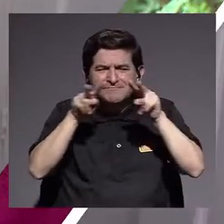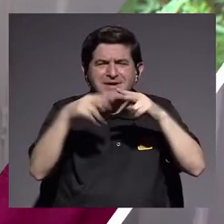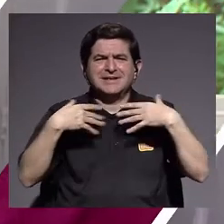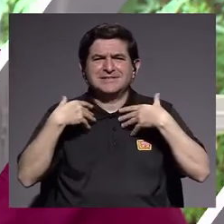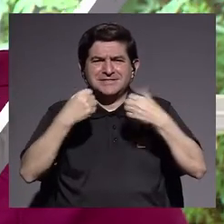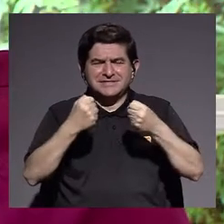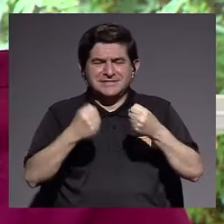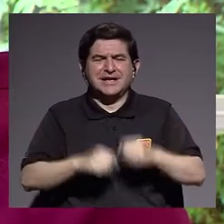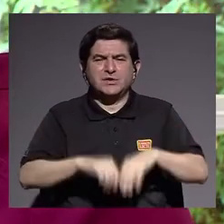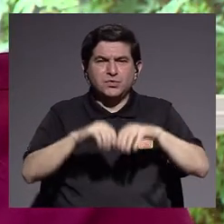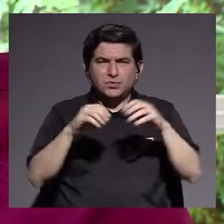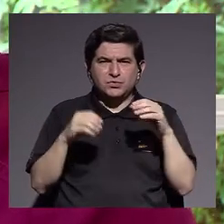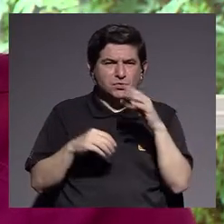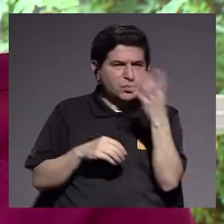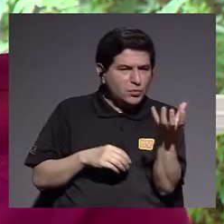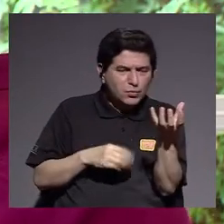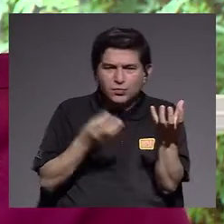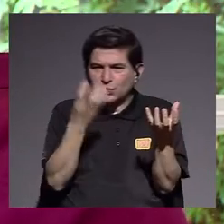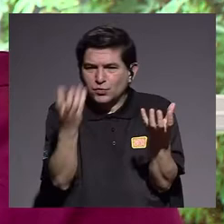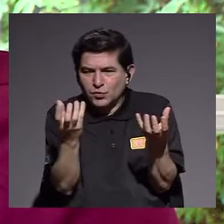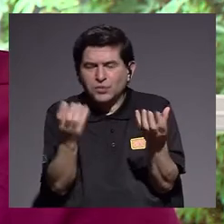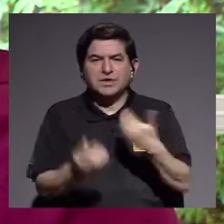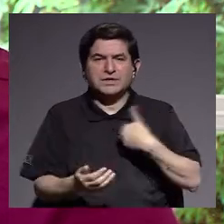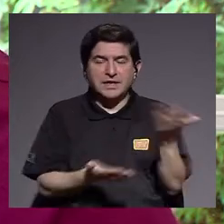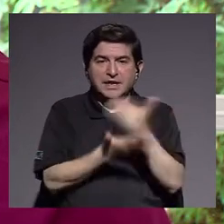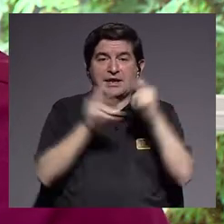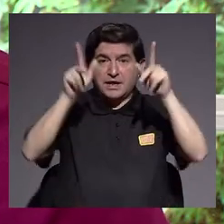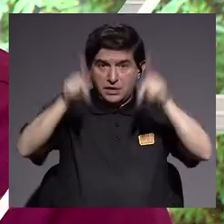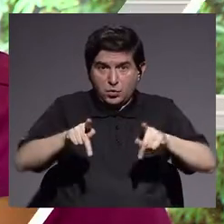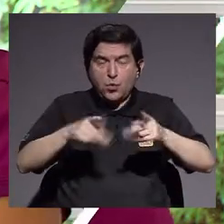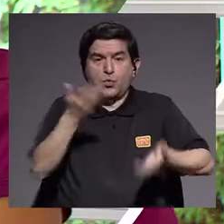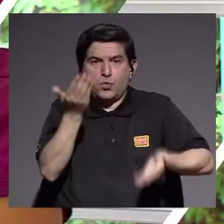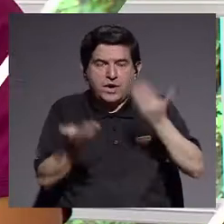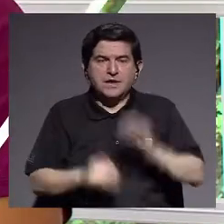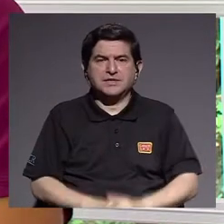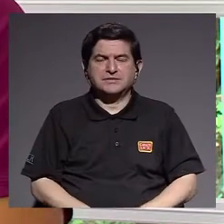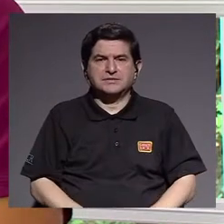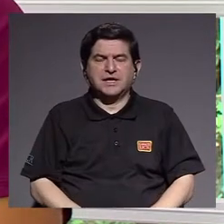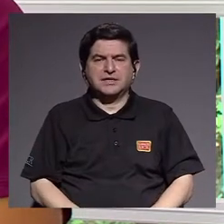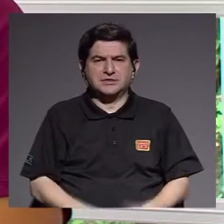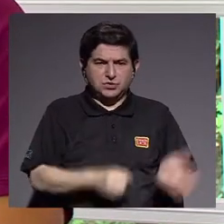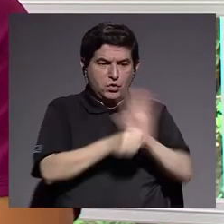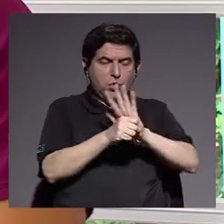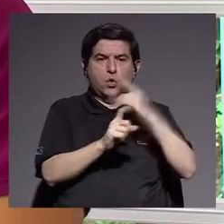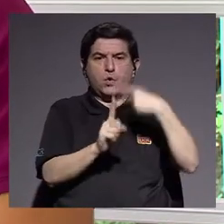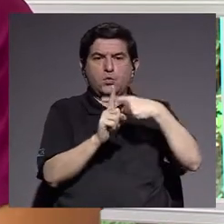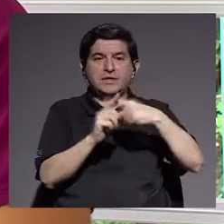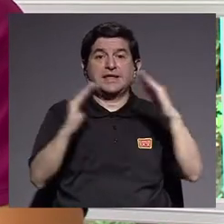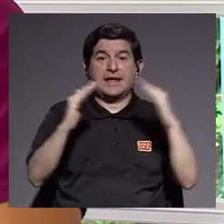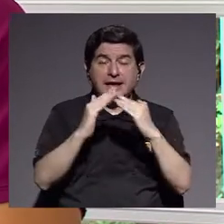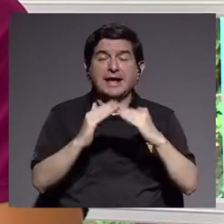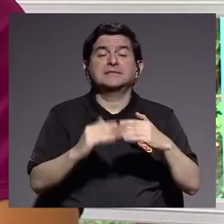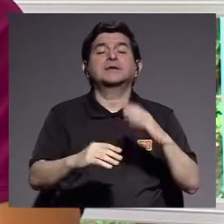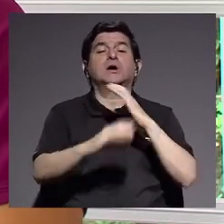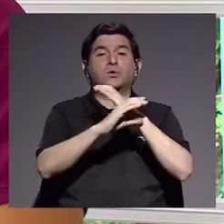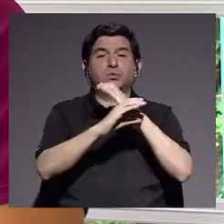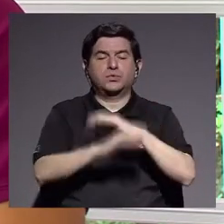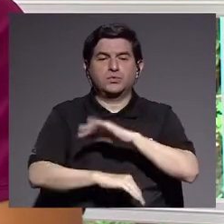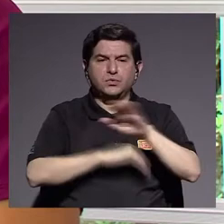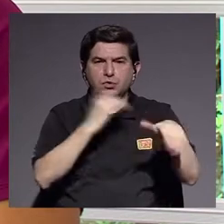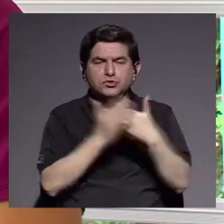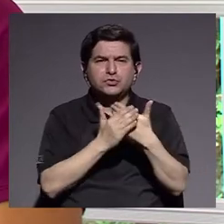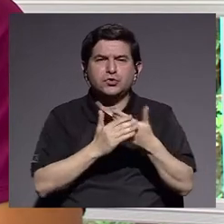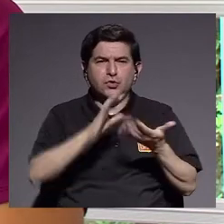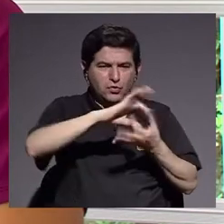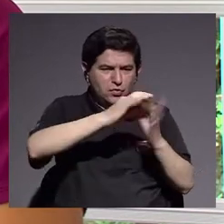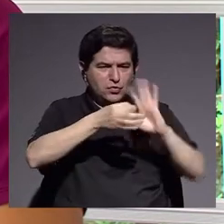así tenemos que estar muy vigilantes burbuja verdad digamos cuando tenemos alguna persona dispositivo